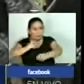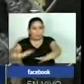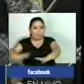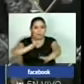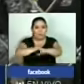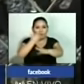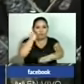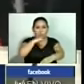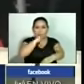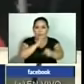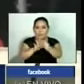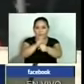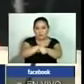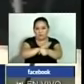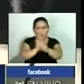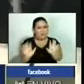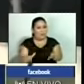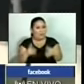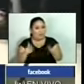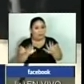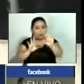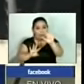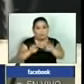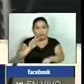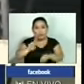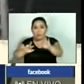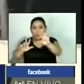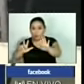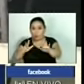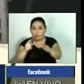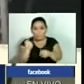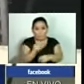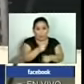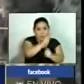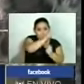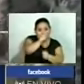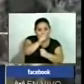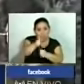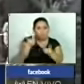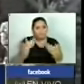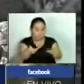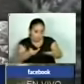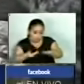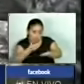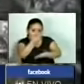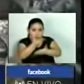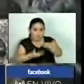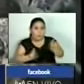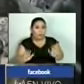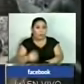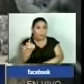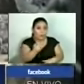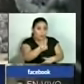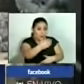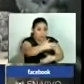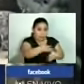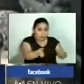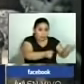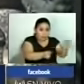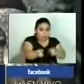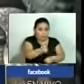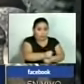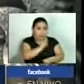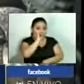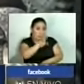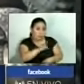pandemia por coronavirus. Se trata de 928 denuncias que fueron recibidas sobre las detenciones de personas que, según agentes